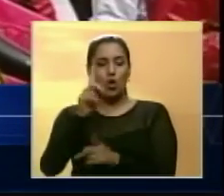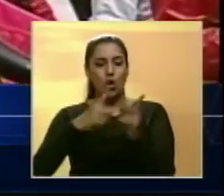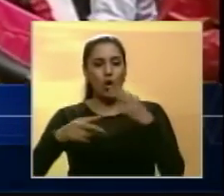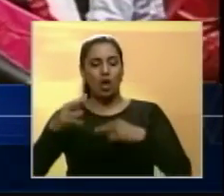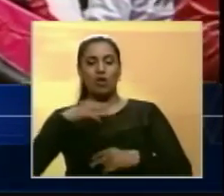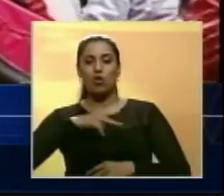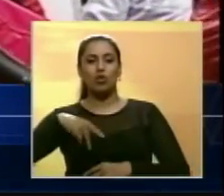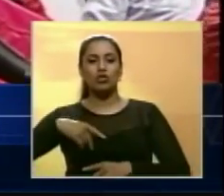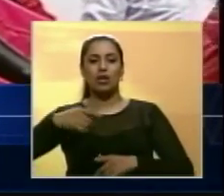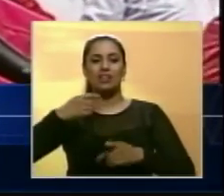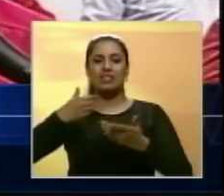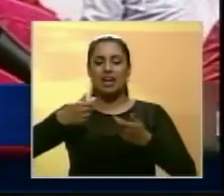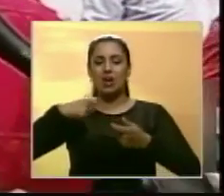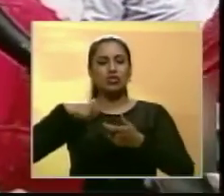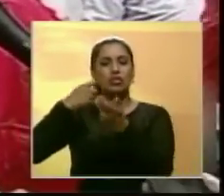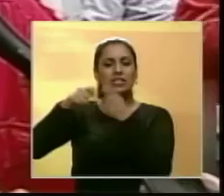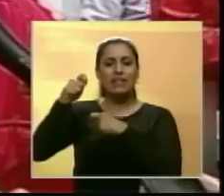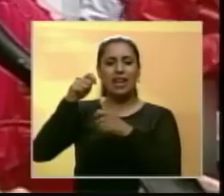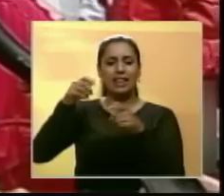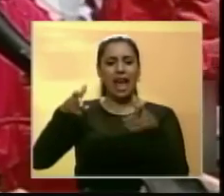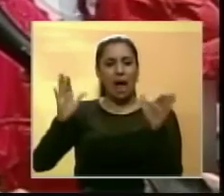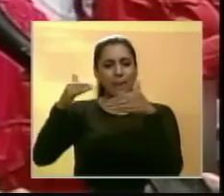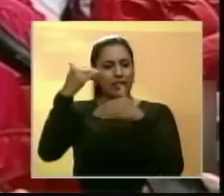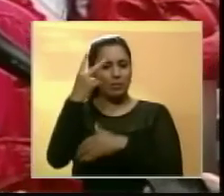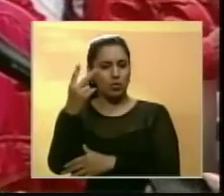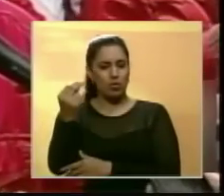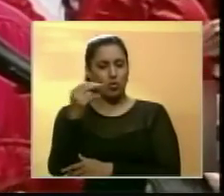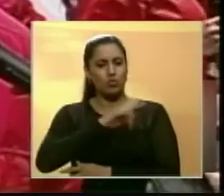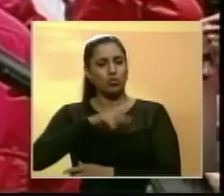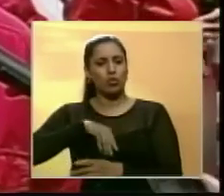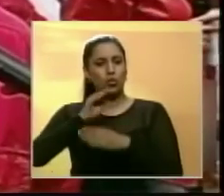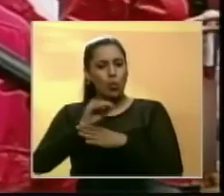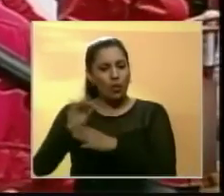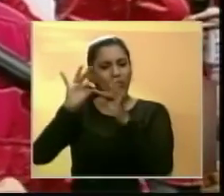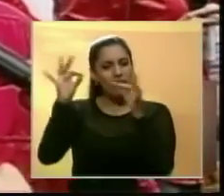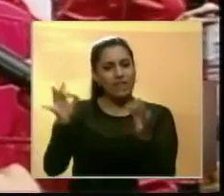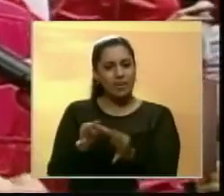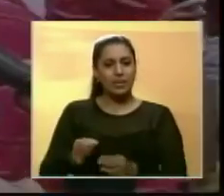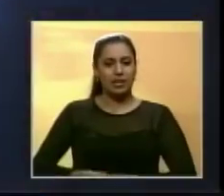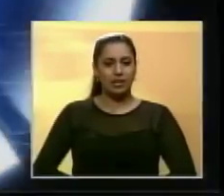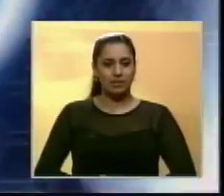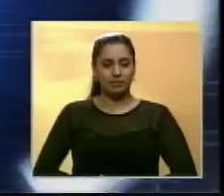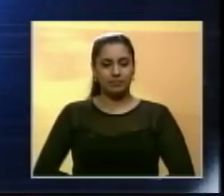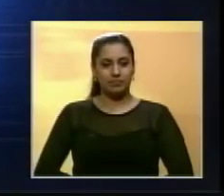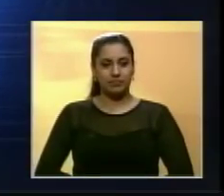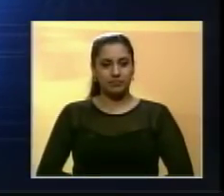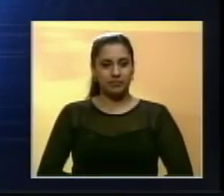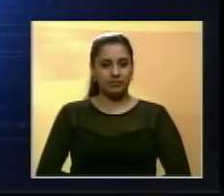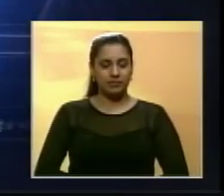nuestro sentido no es mercantilista. Nuestro sentido es de protección a la familia.